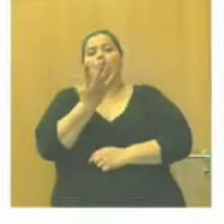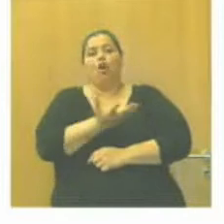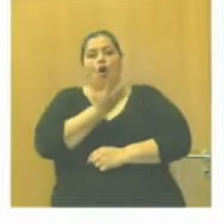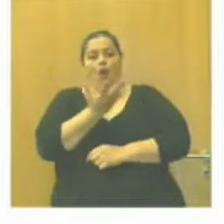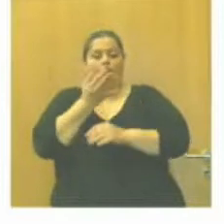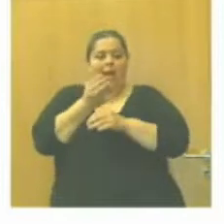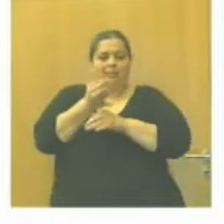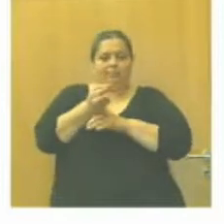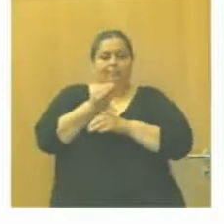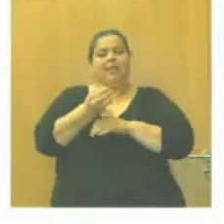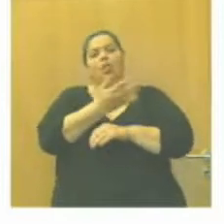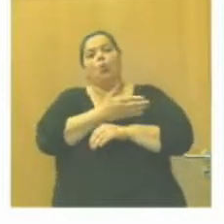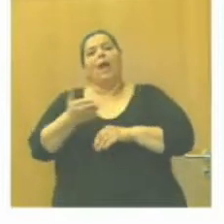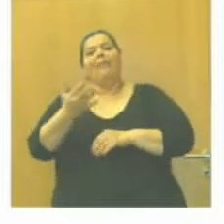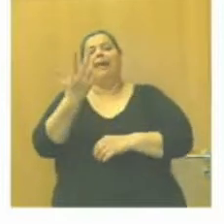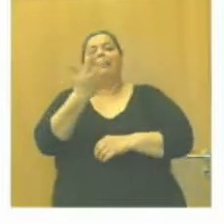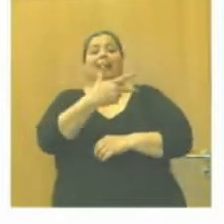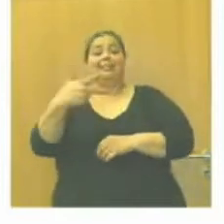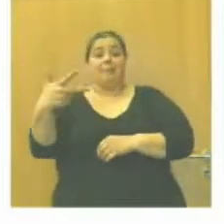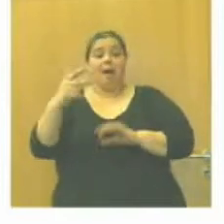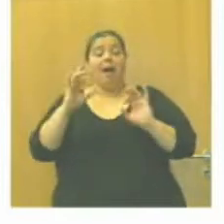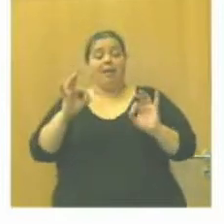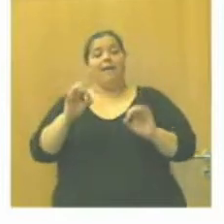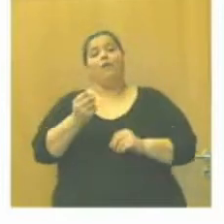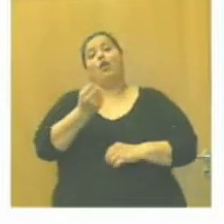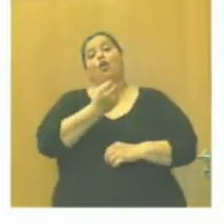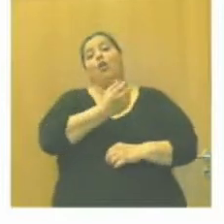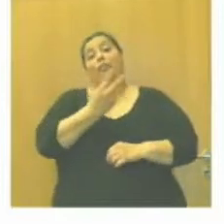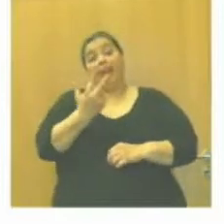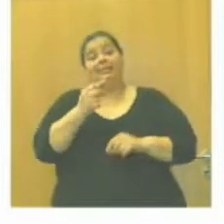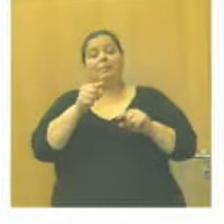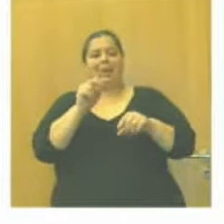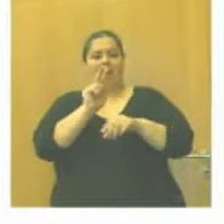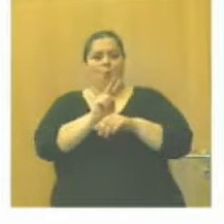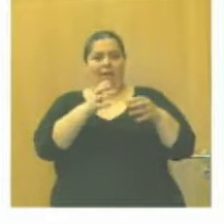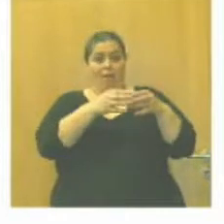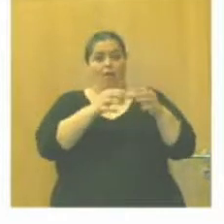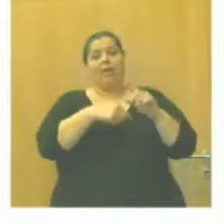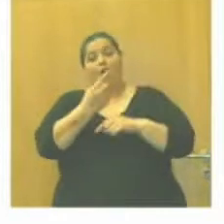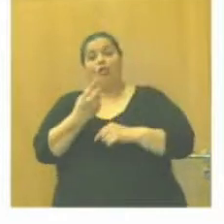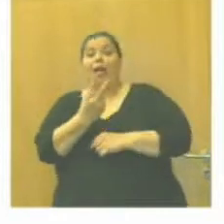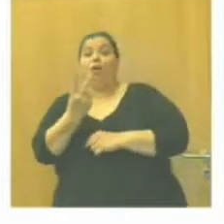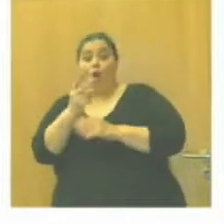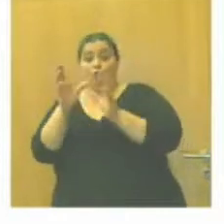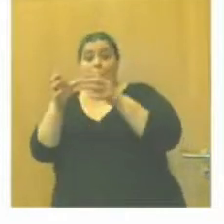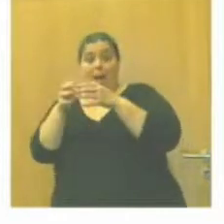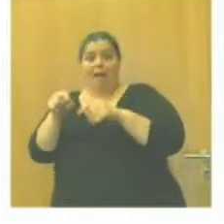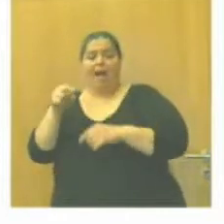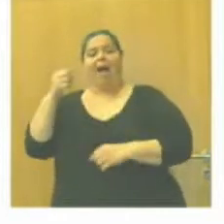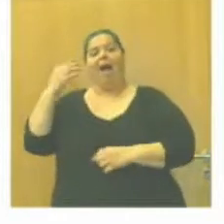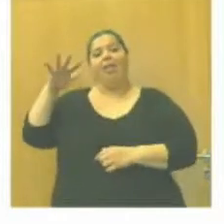lo largo de 3 semanas y fueron 3 sesiones para el cuidador y 2 sesiones para el